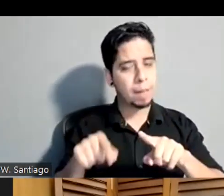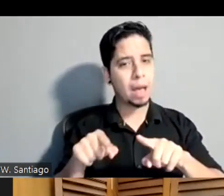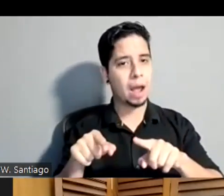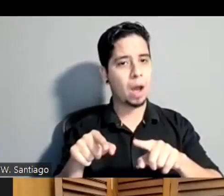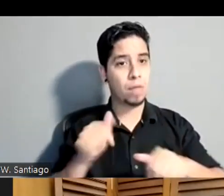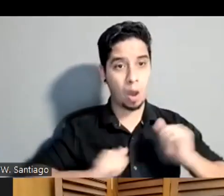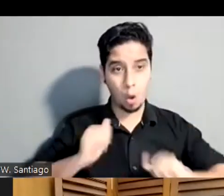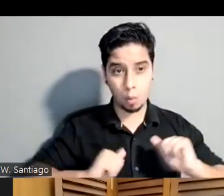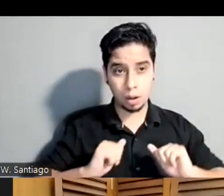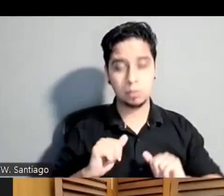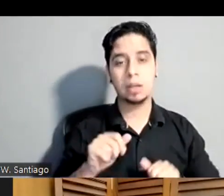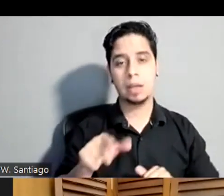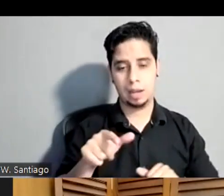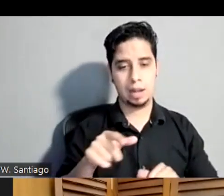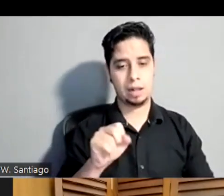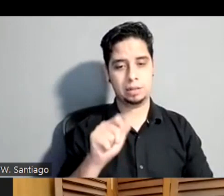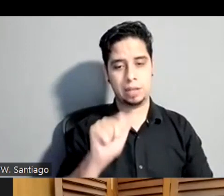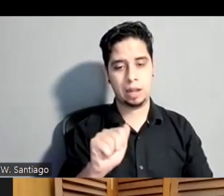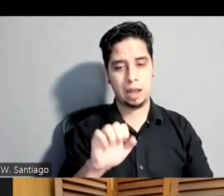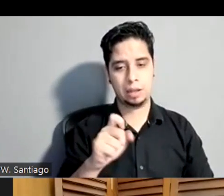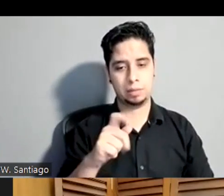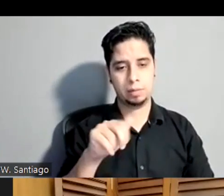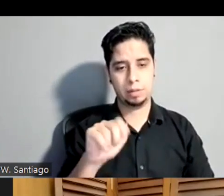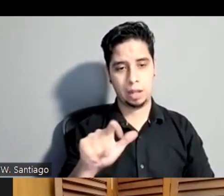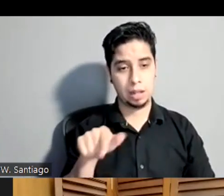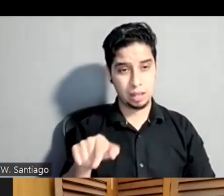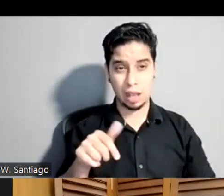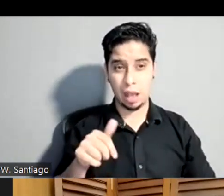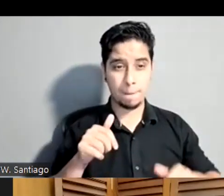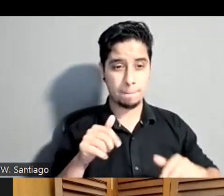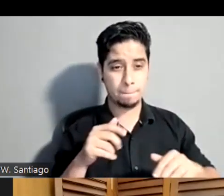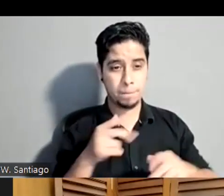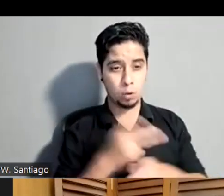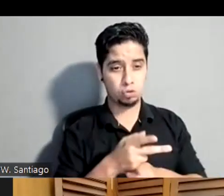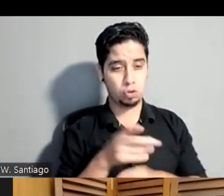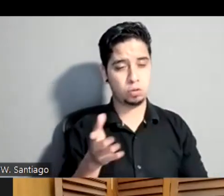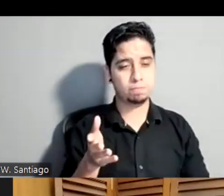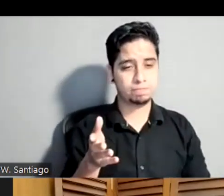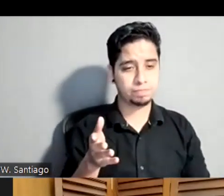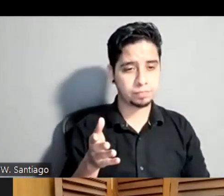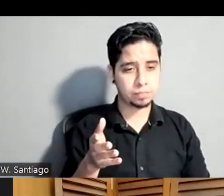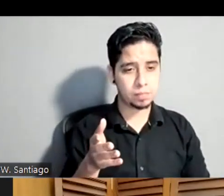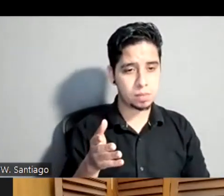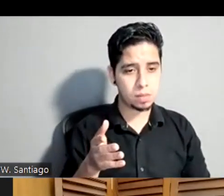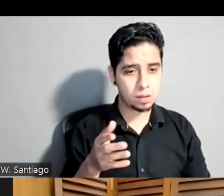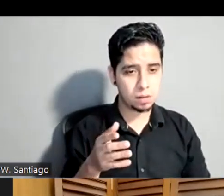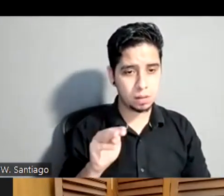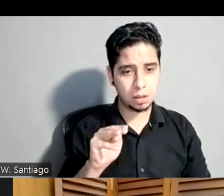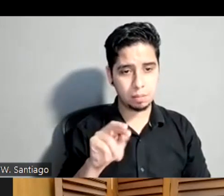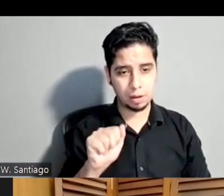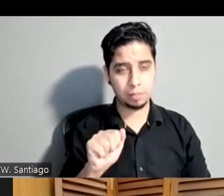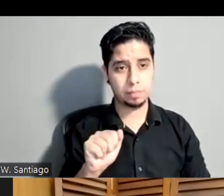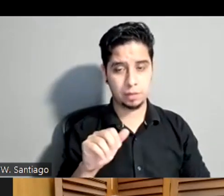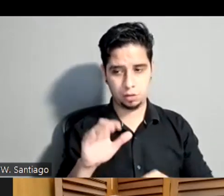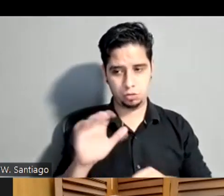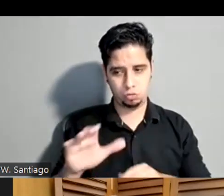sala experimental. Y eso era una producción, la producción, ¿verdad?, de Esther Mari, de la casa productora de